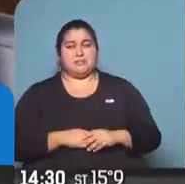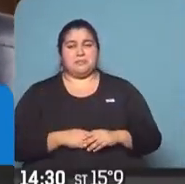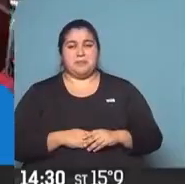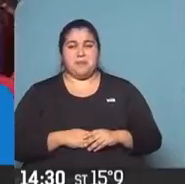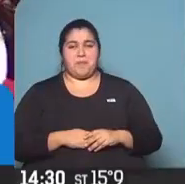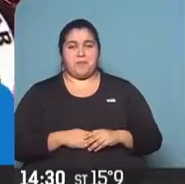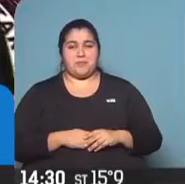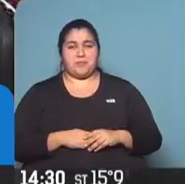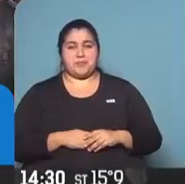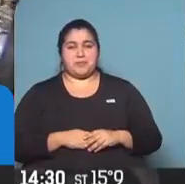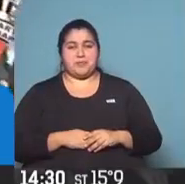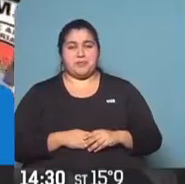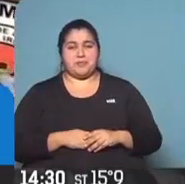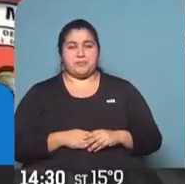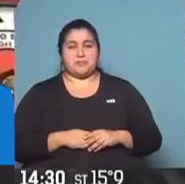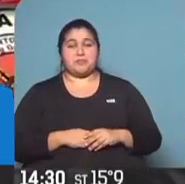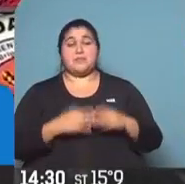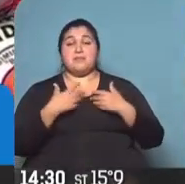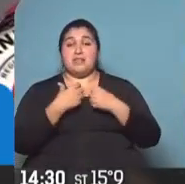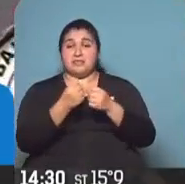un módulo del camión sanitario